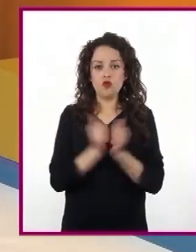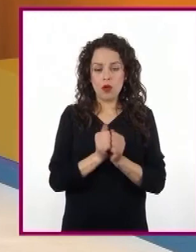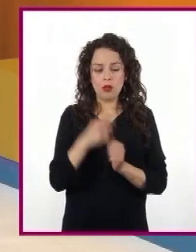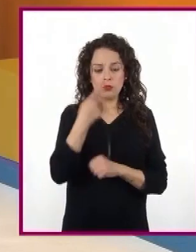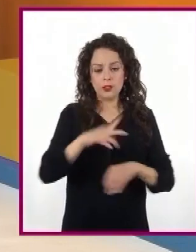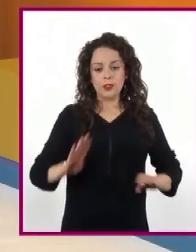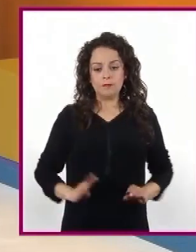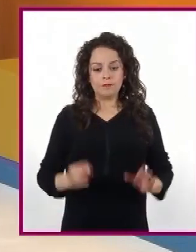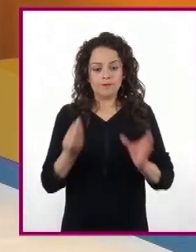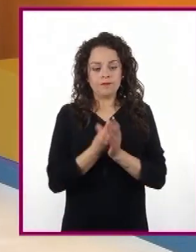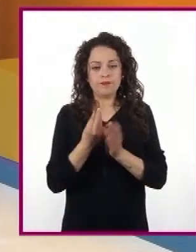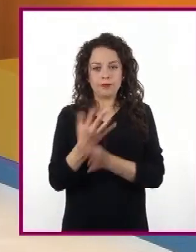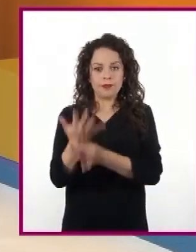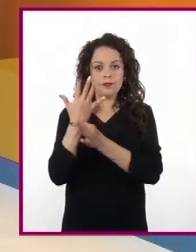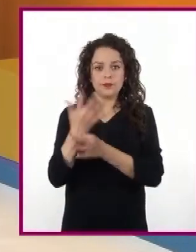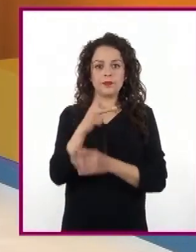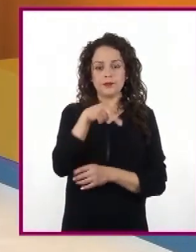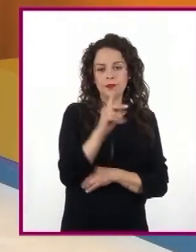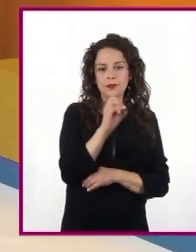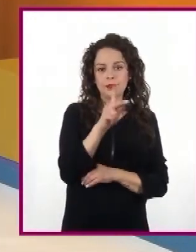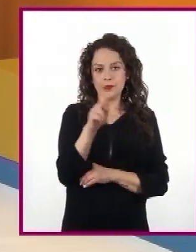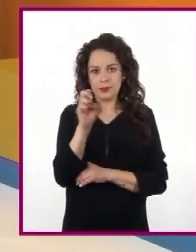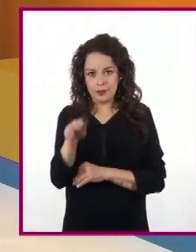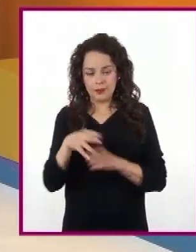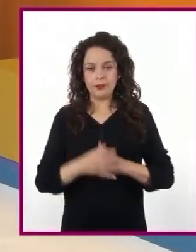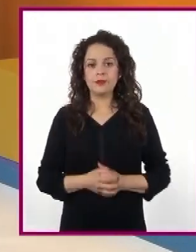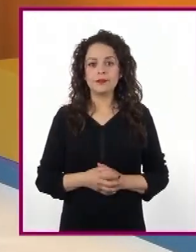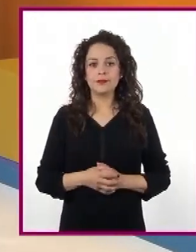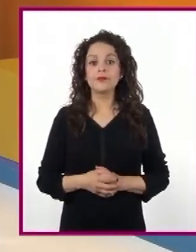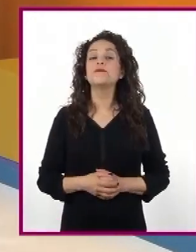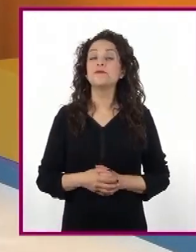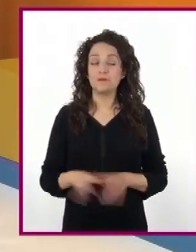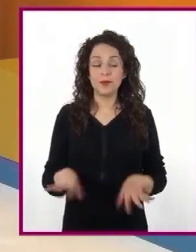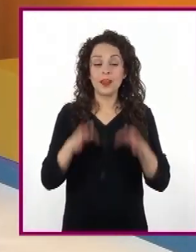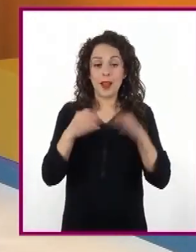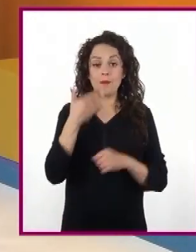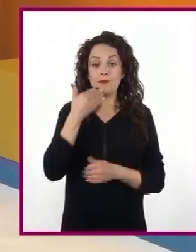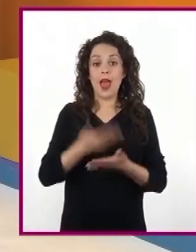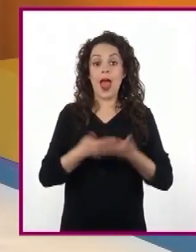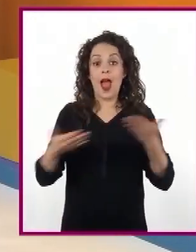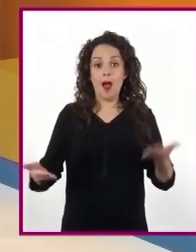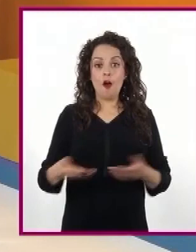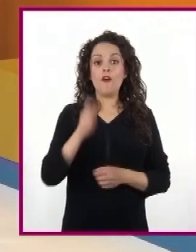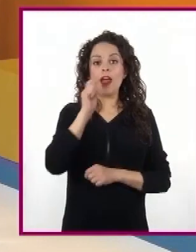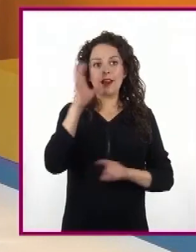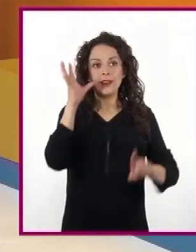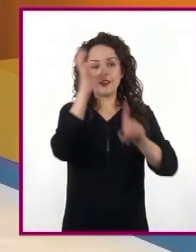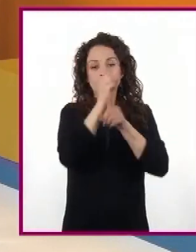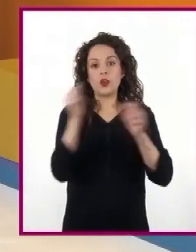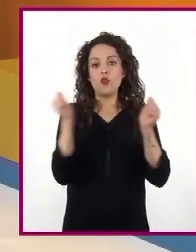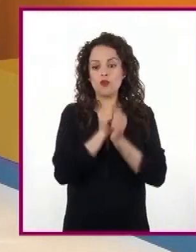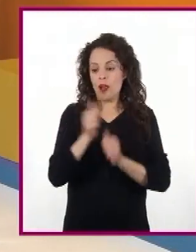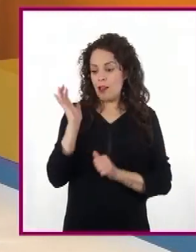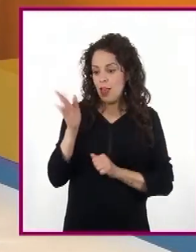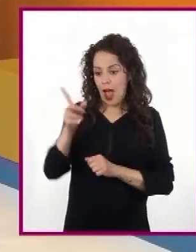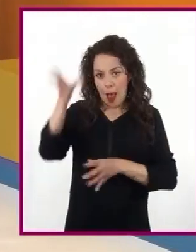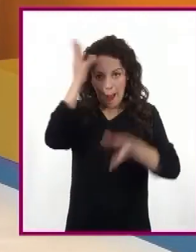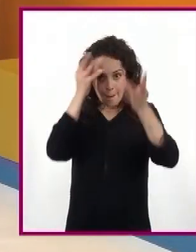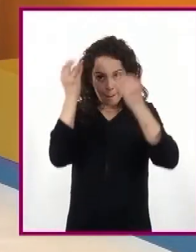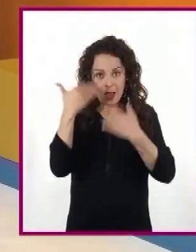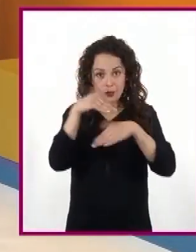Perfecto. Ahora les invitamos a realizar el siguiente desafío con los conocimientos previos sobre los climas,